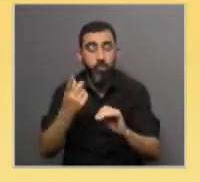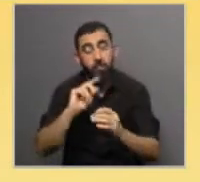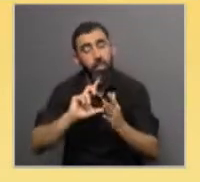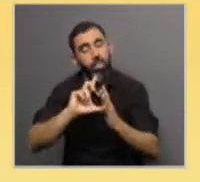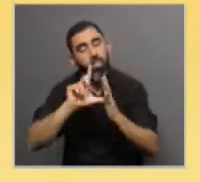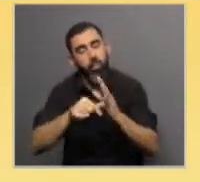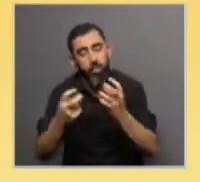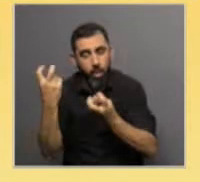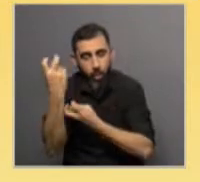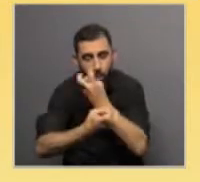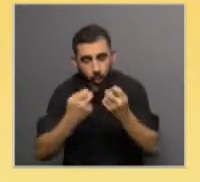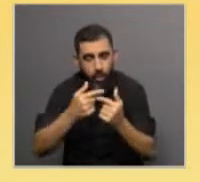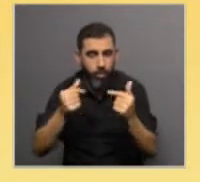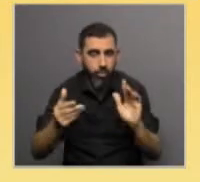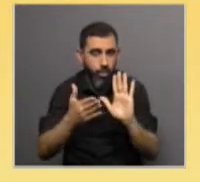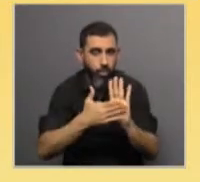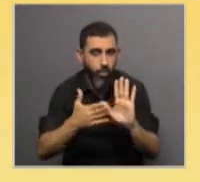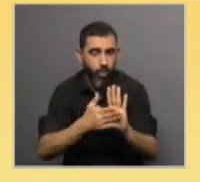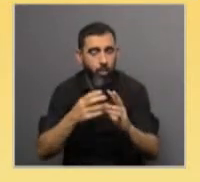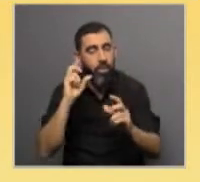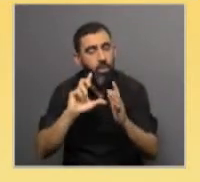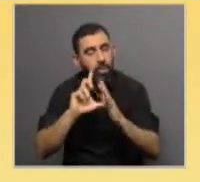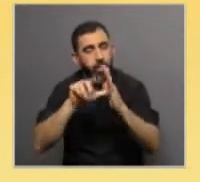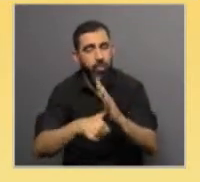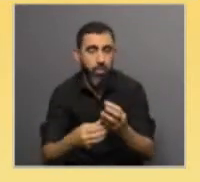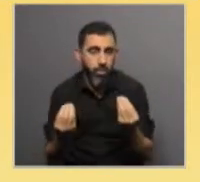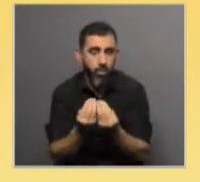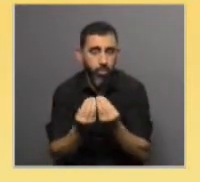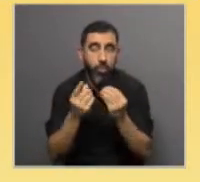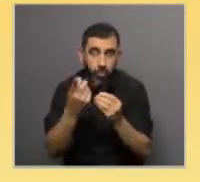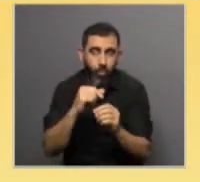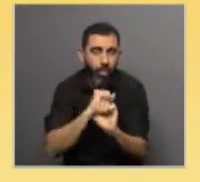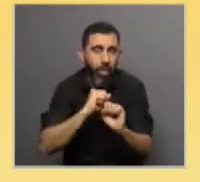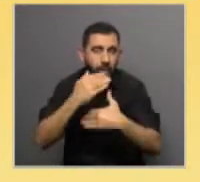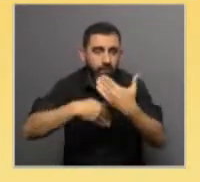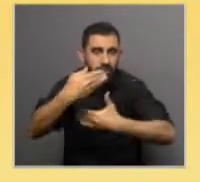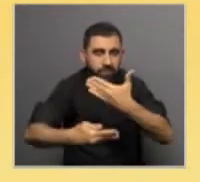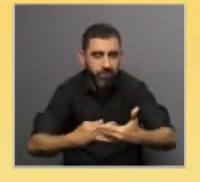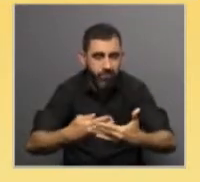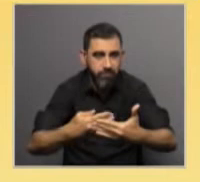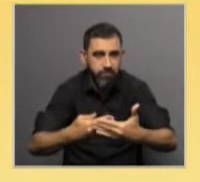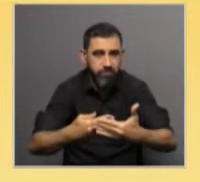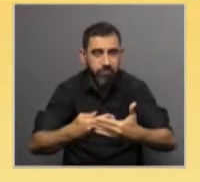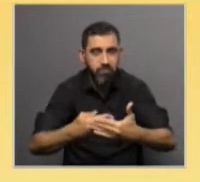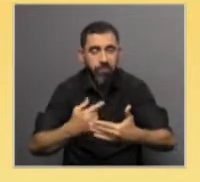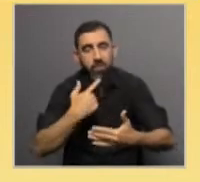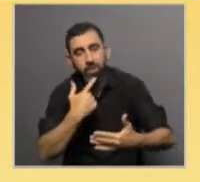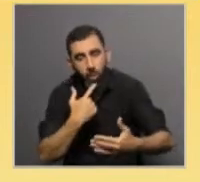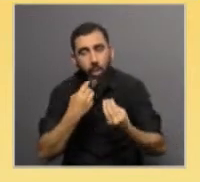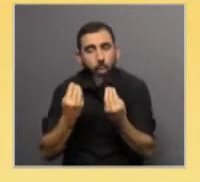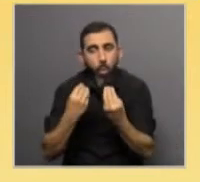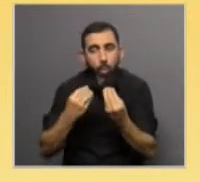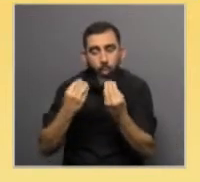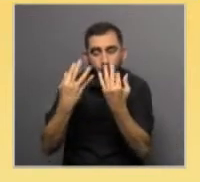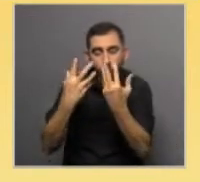la búsqueda de evidencias necesarias para avanzar en las hipótesis de la formación de